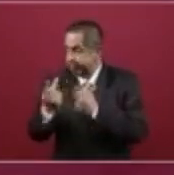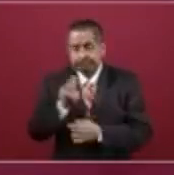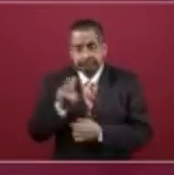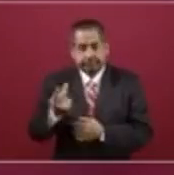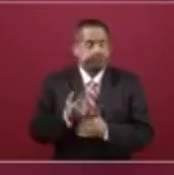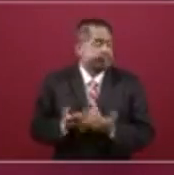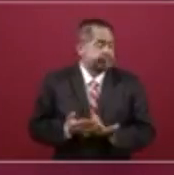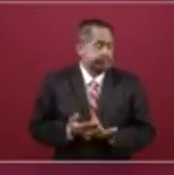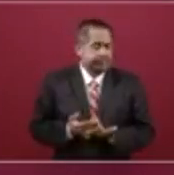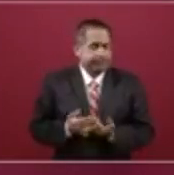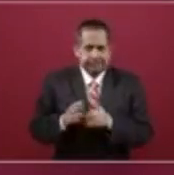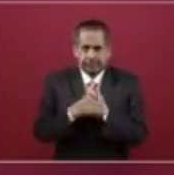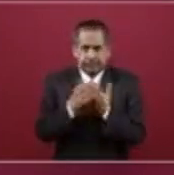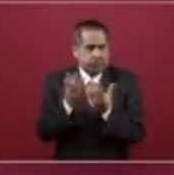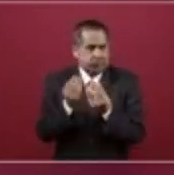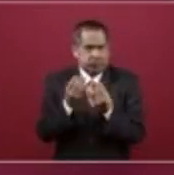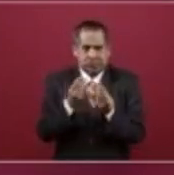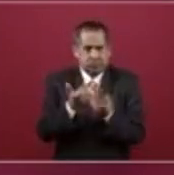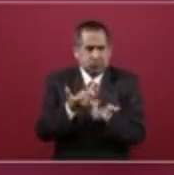porque es muchísimo el dinero